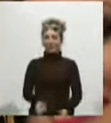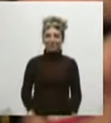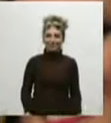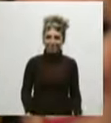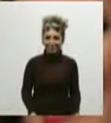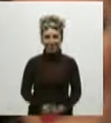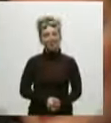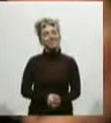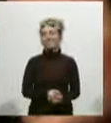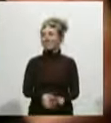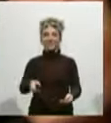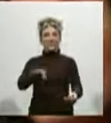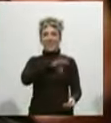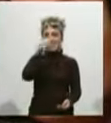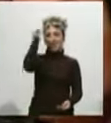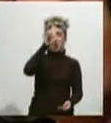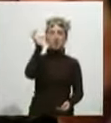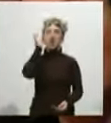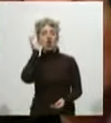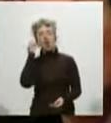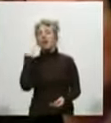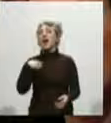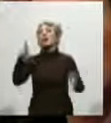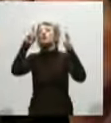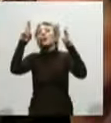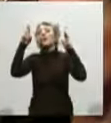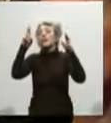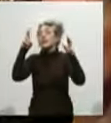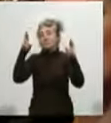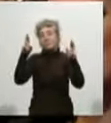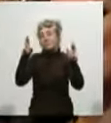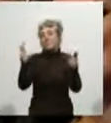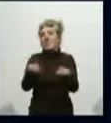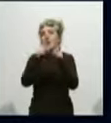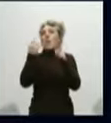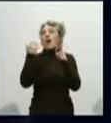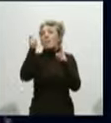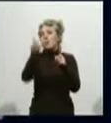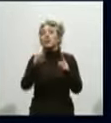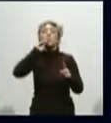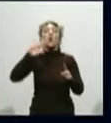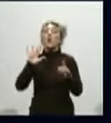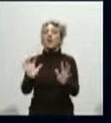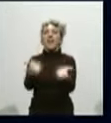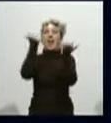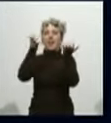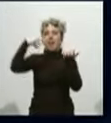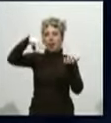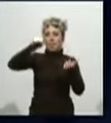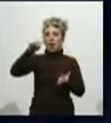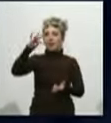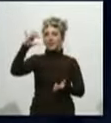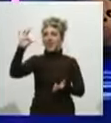Señoras, señores, mucha suerte. Bueno, ya la suerte está echada. Que gane el mejor. ¡Feliz carnaval! Gracias. Matías Alonso, sin duda alguna,